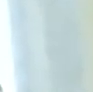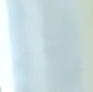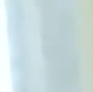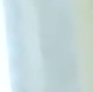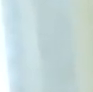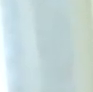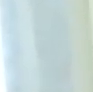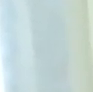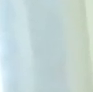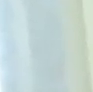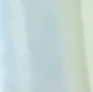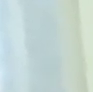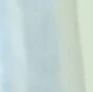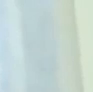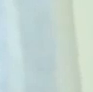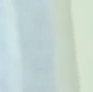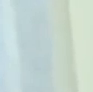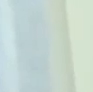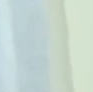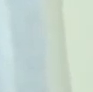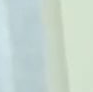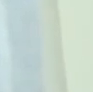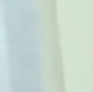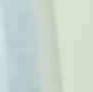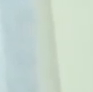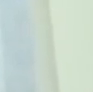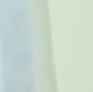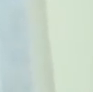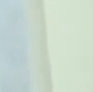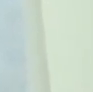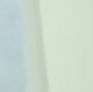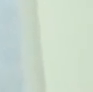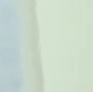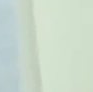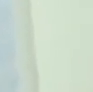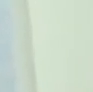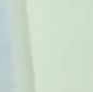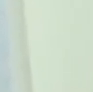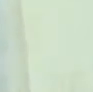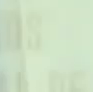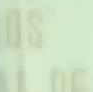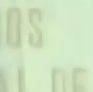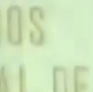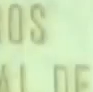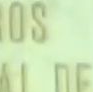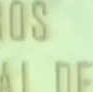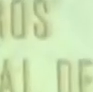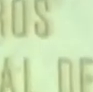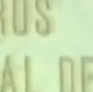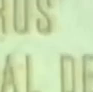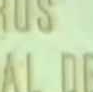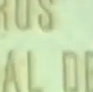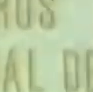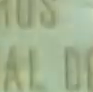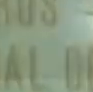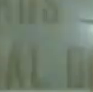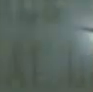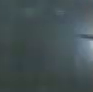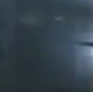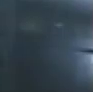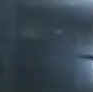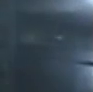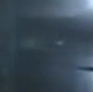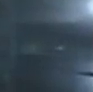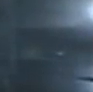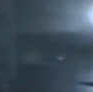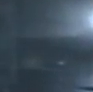nuestros próceres, a quienes dieron la vida por nuestra independencia. Ha sido también la llegada al Panteón Nacional de sus restos como parte de lo